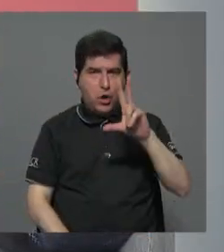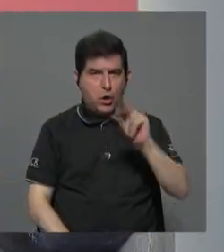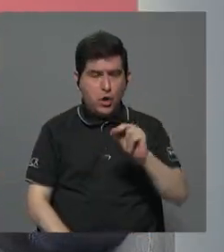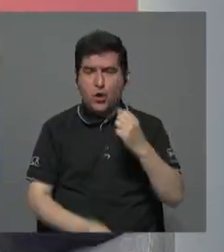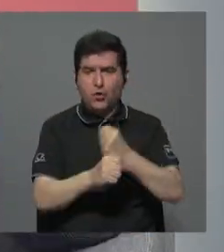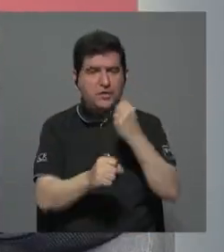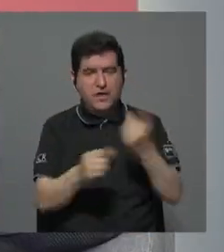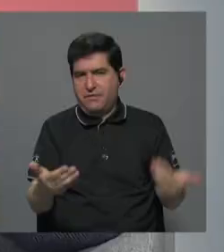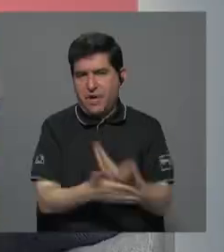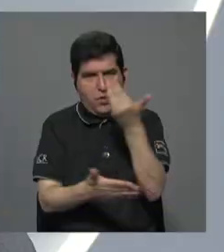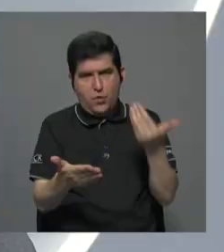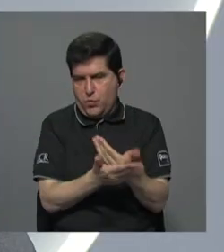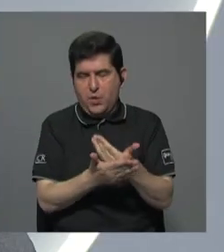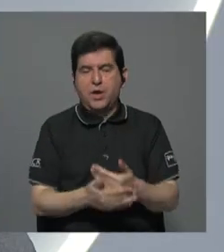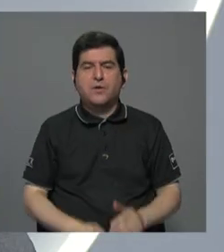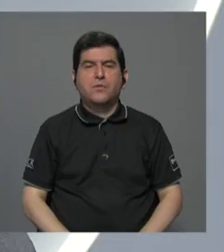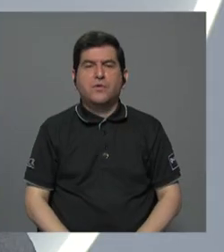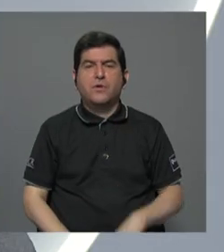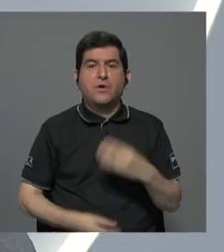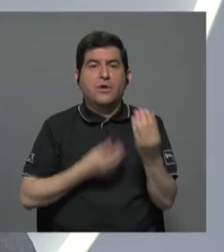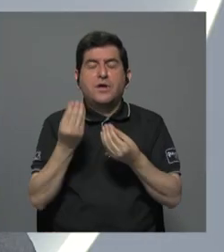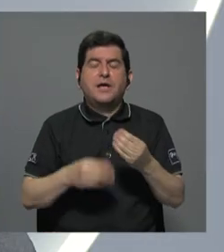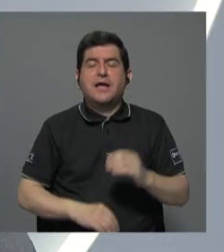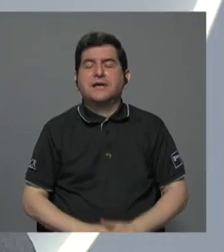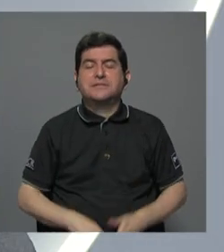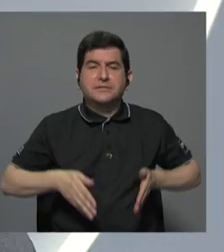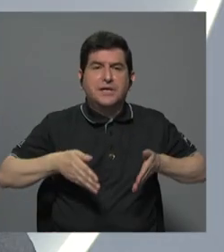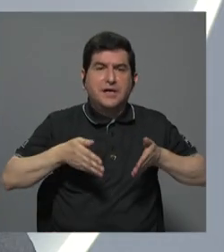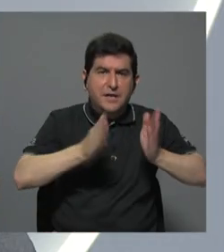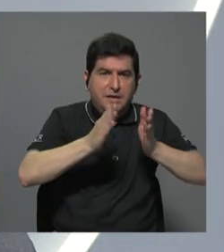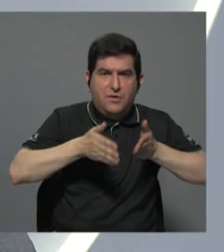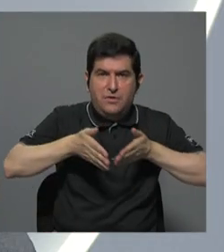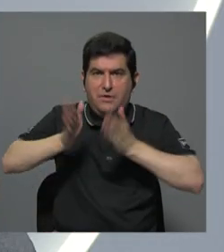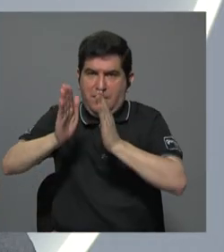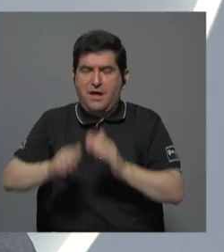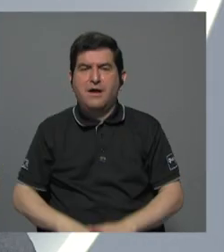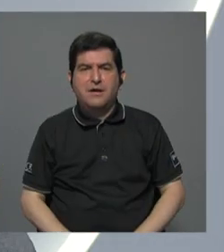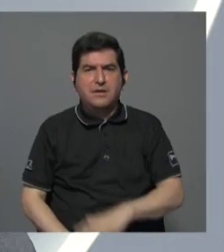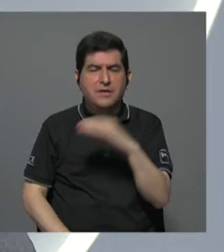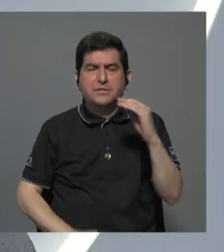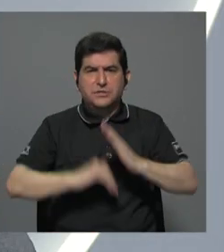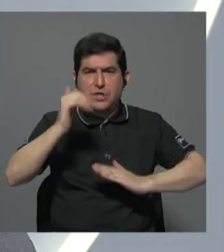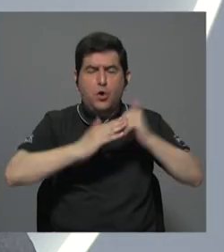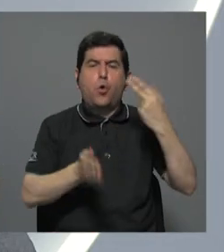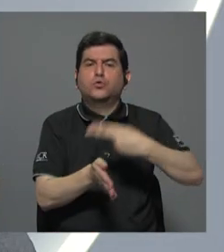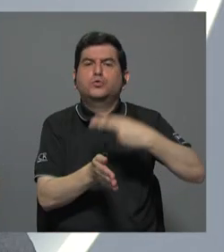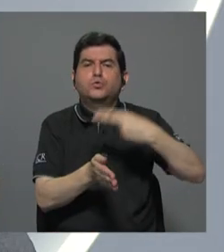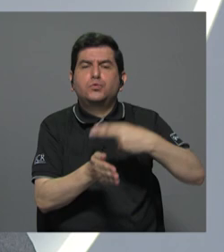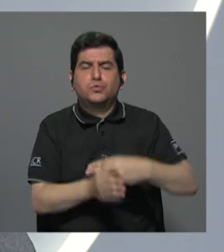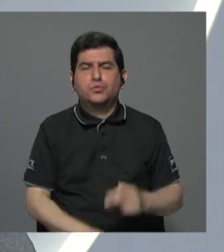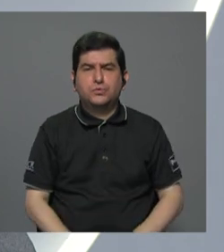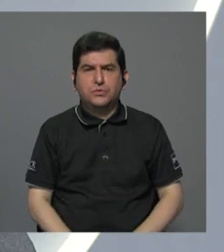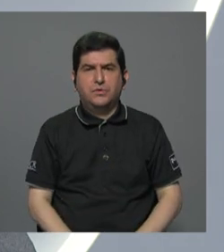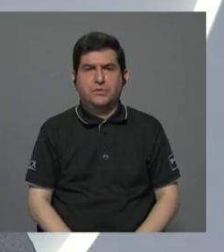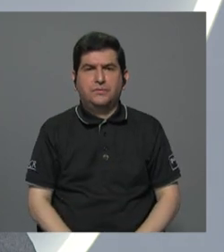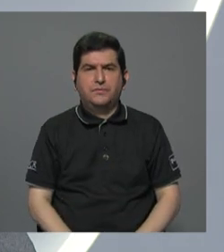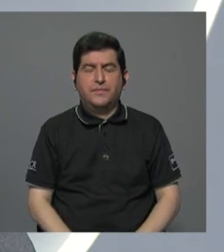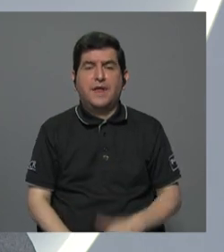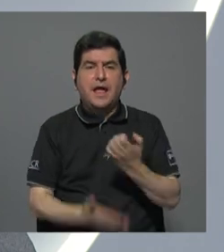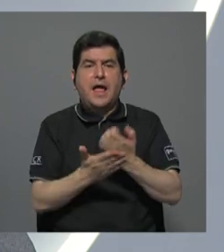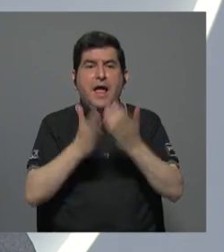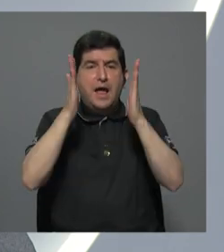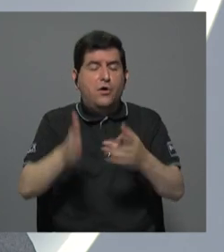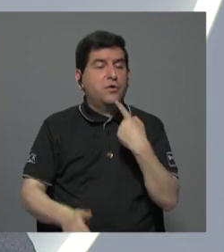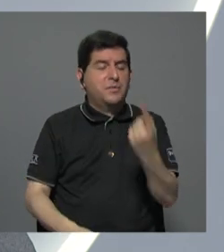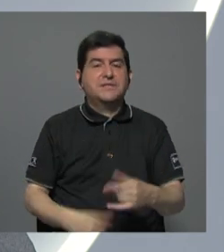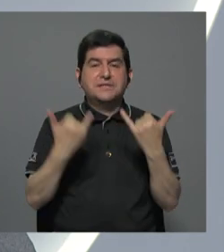empleo qué hacemos con la obra vial qué hacemos con la construcción de hospitales que dice bueno los economistas